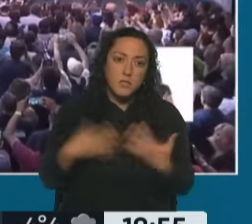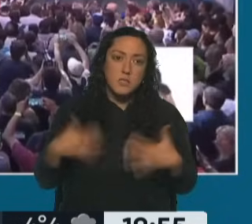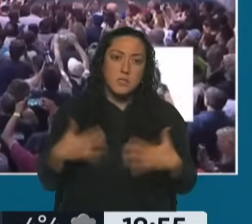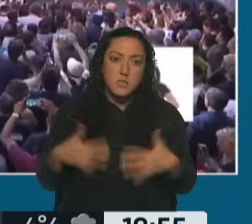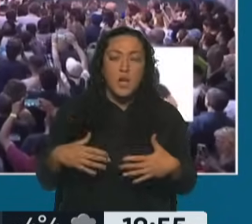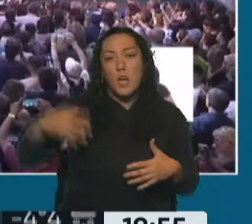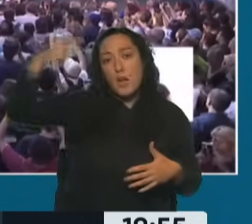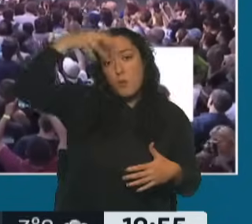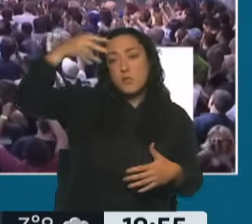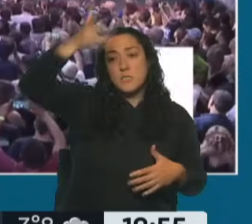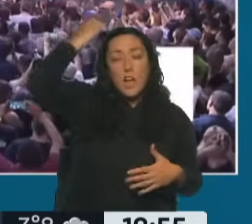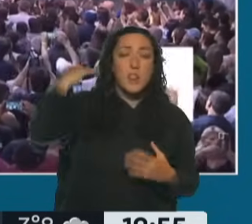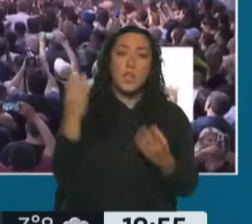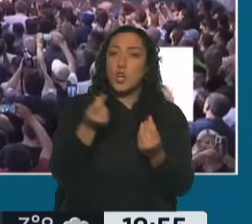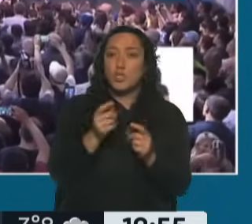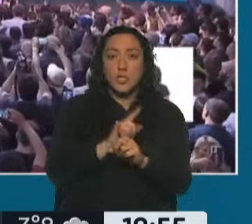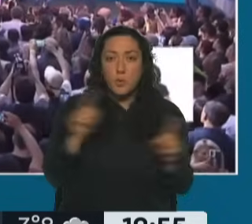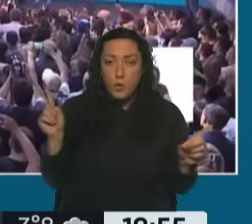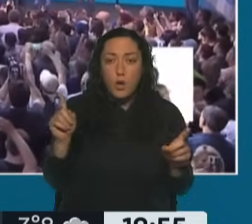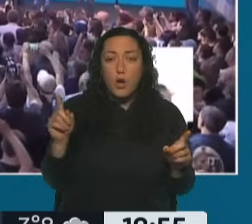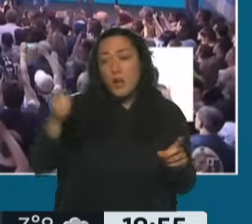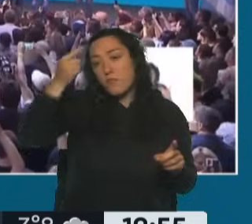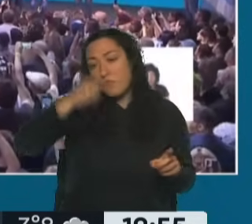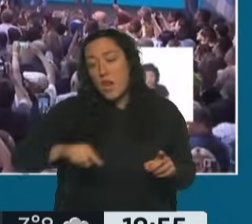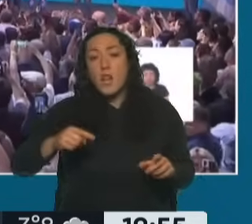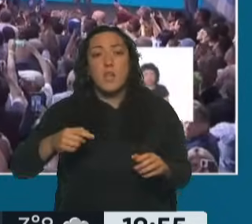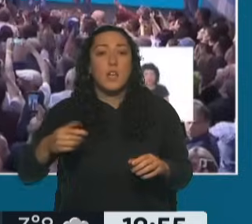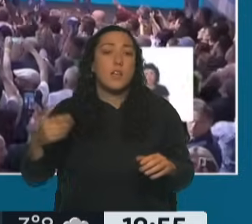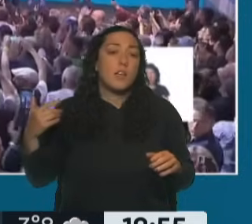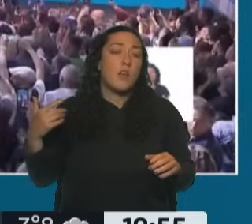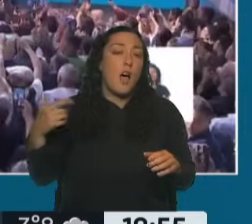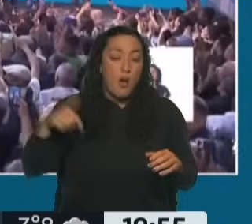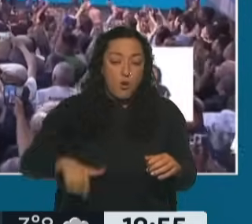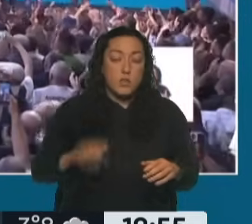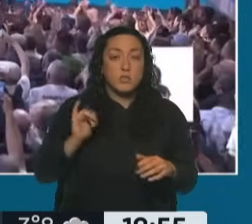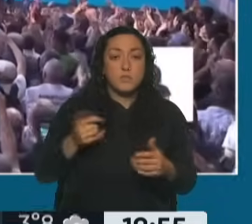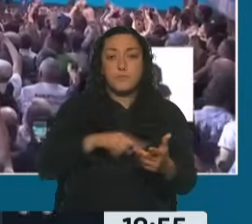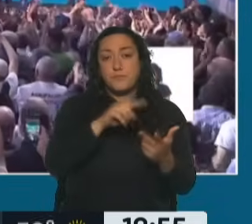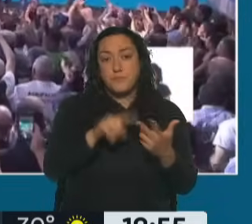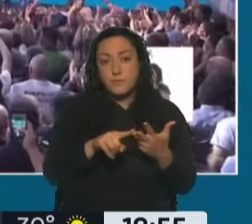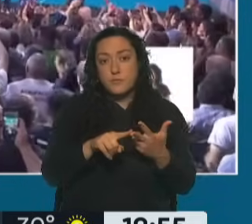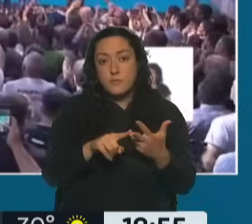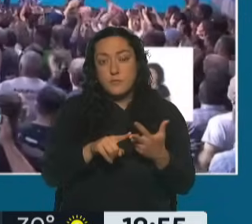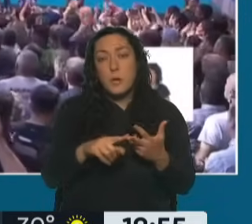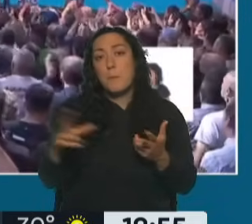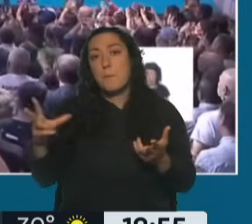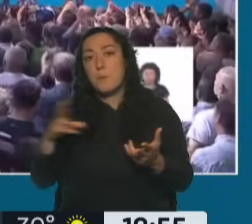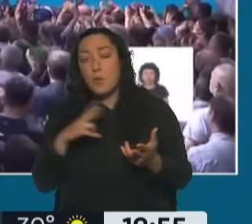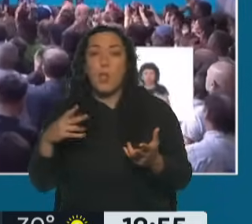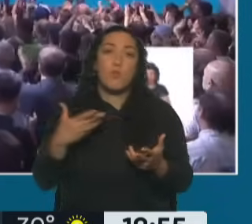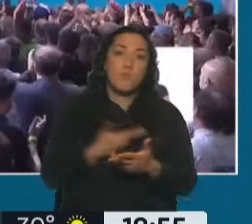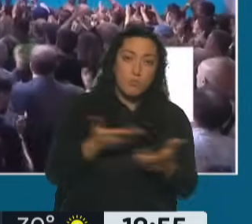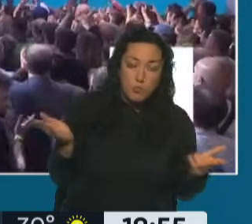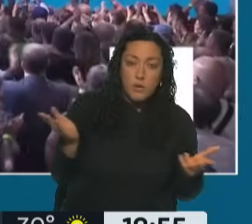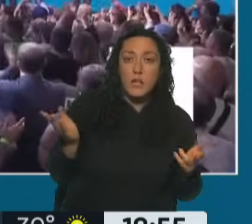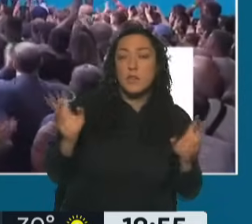servido a Bullrich en su carrera No. y reverdeció en el último tramo electoral. El otro elemento es la atención público-privado,